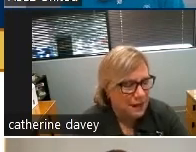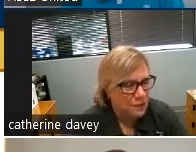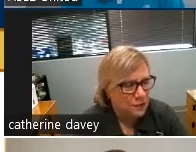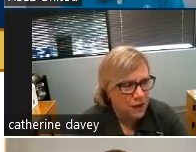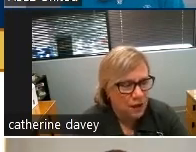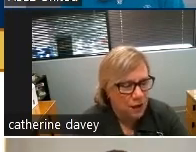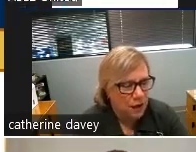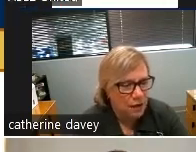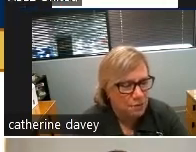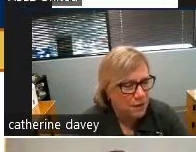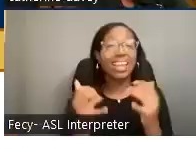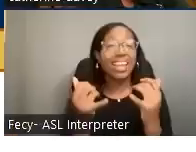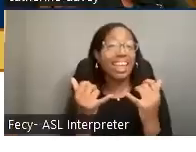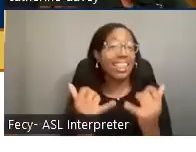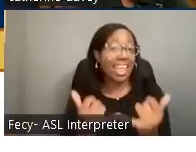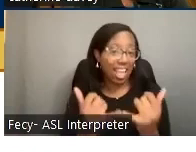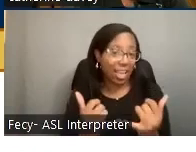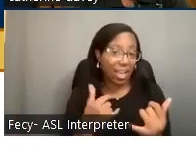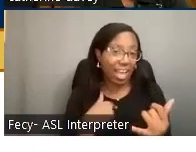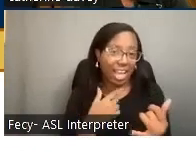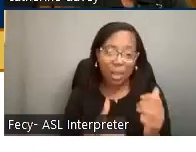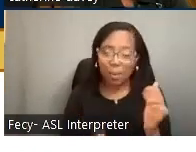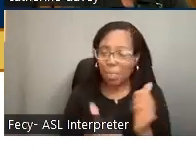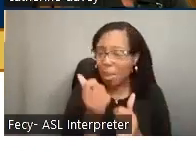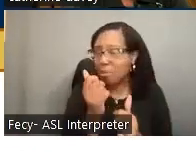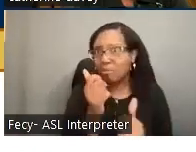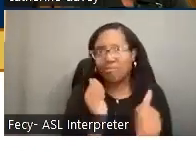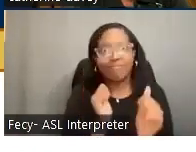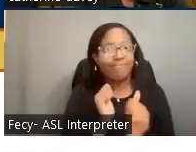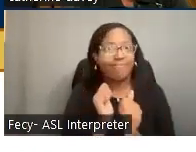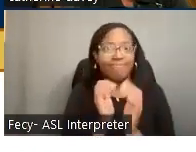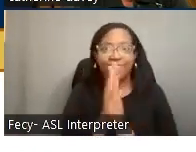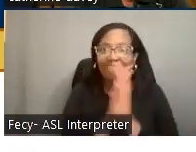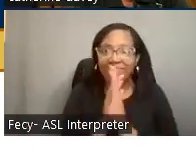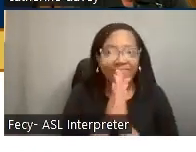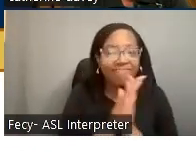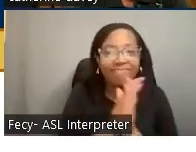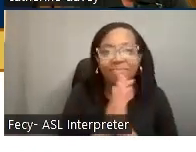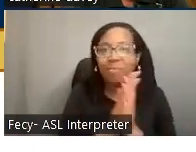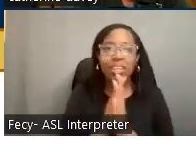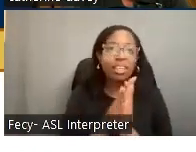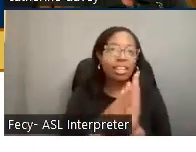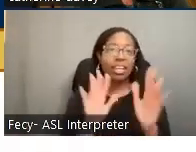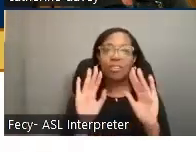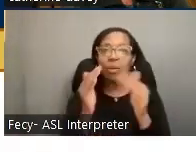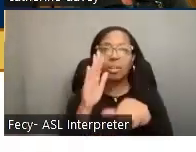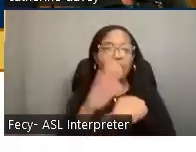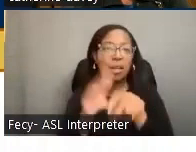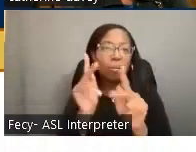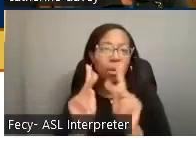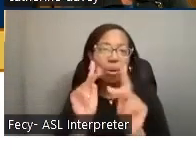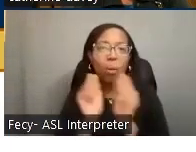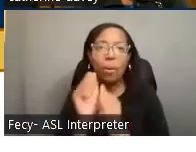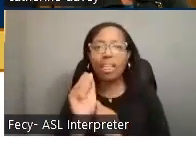nació, cambió mi vida para mejor. Entonces ahora soy la defensora más increíble para personas